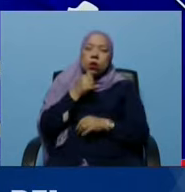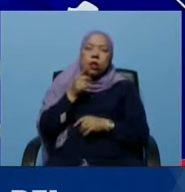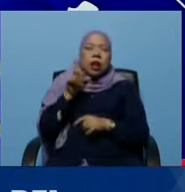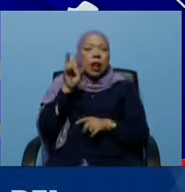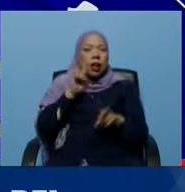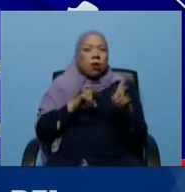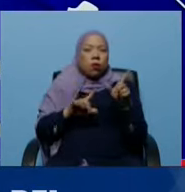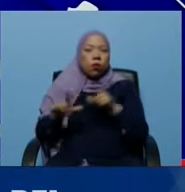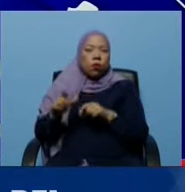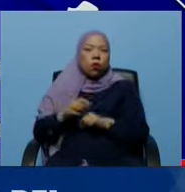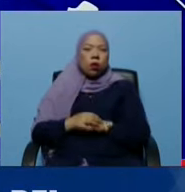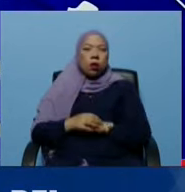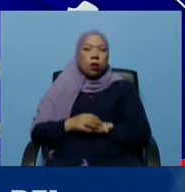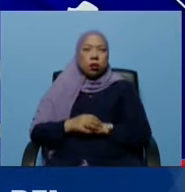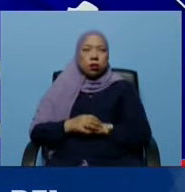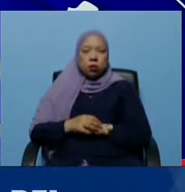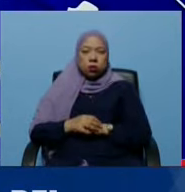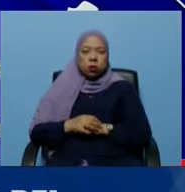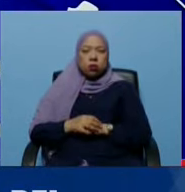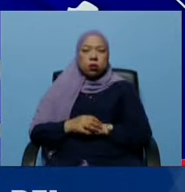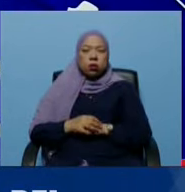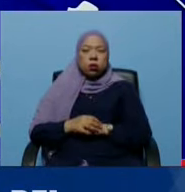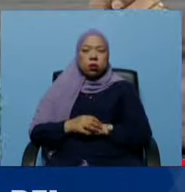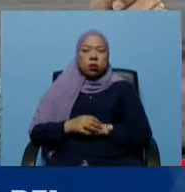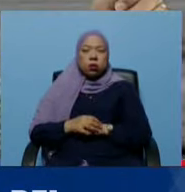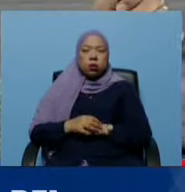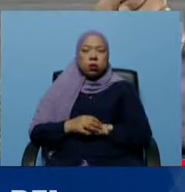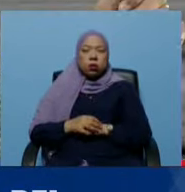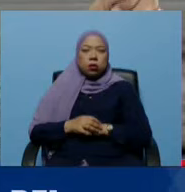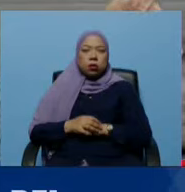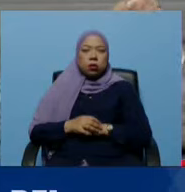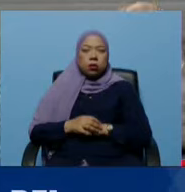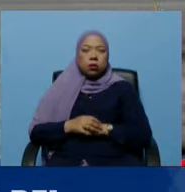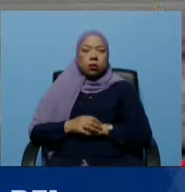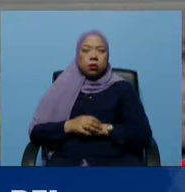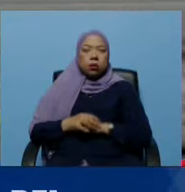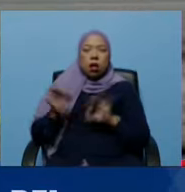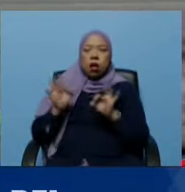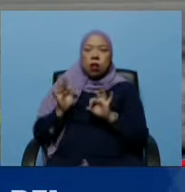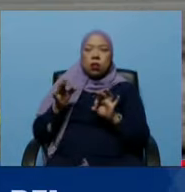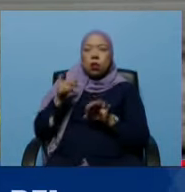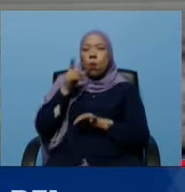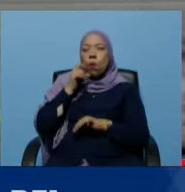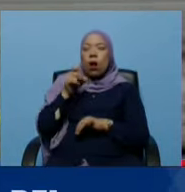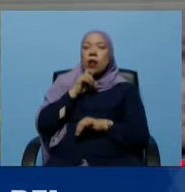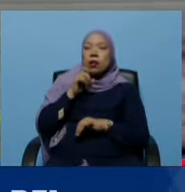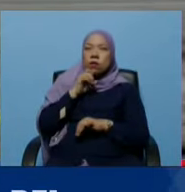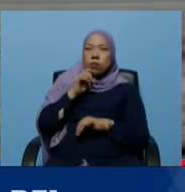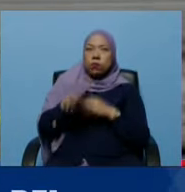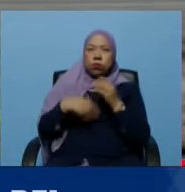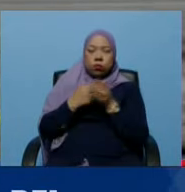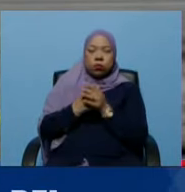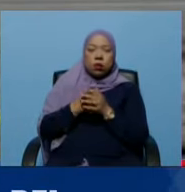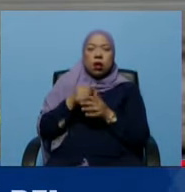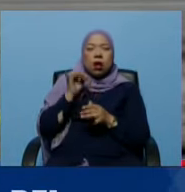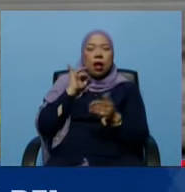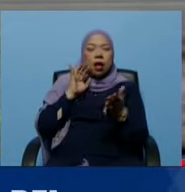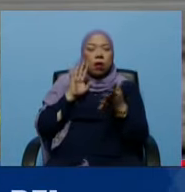listo. Y entonces, lo que nada nos cuesta, hagámoslo